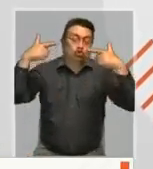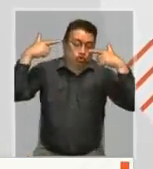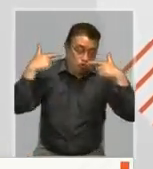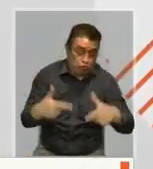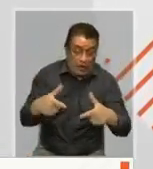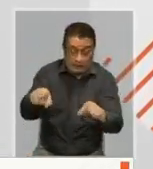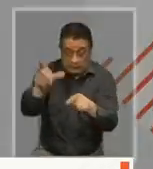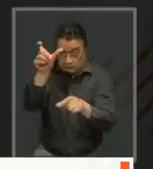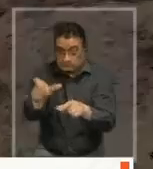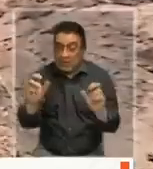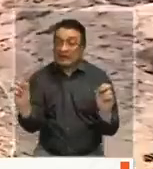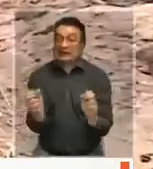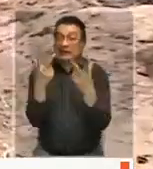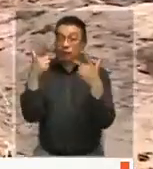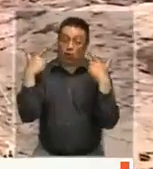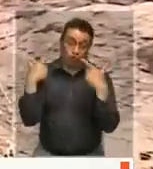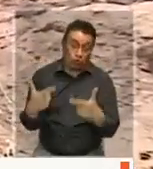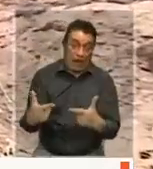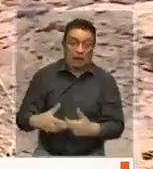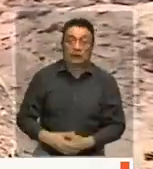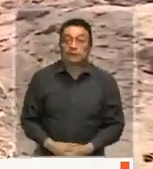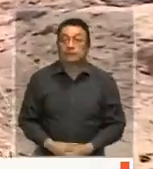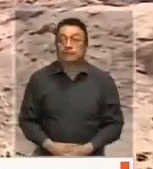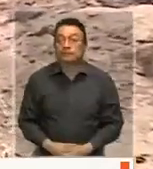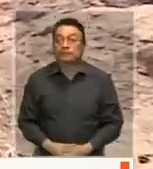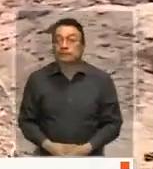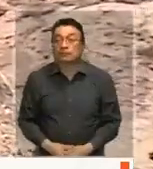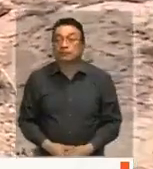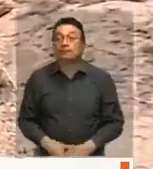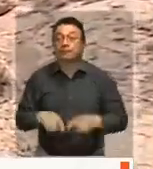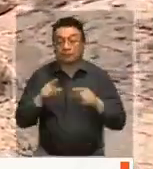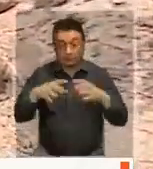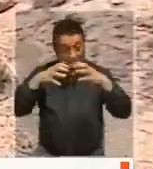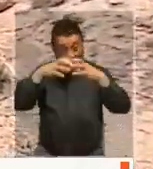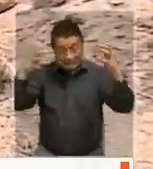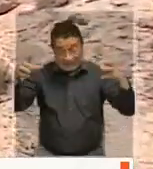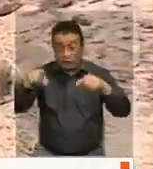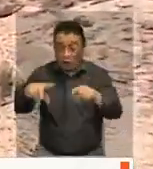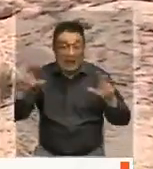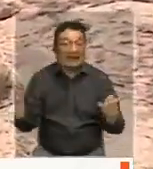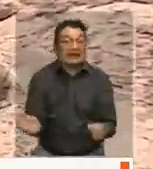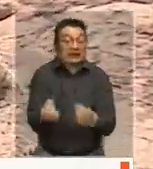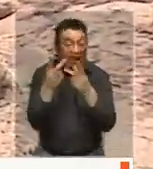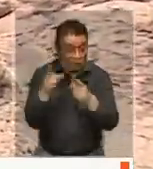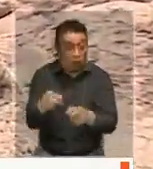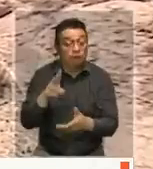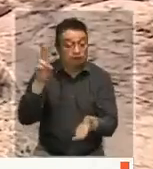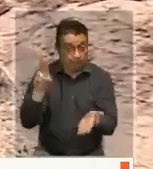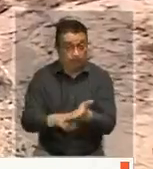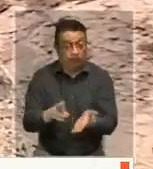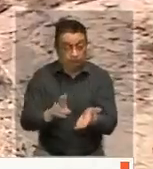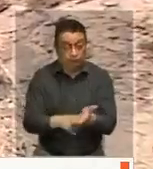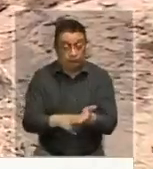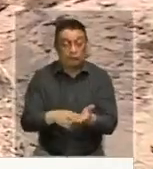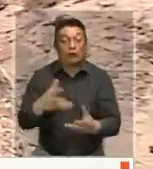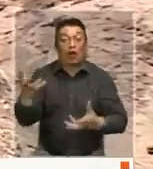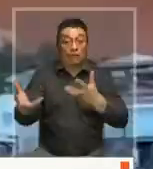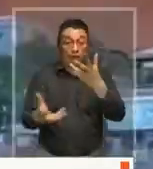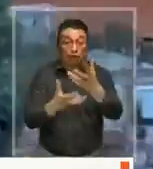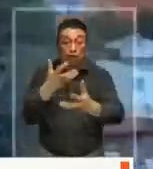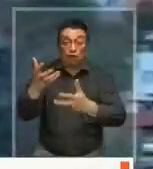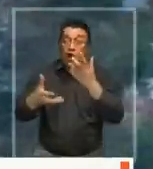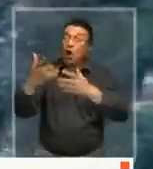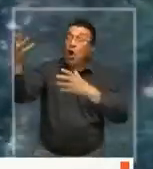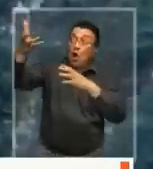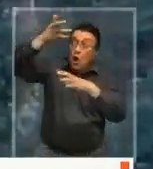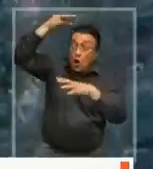salvó. Luego como el mismo cero lo salvó, honestamente, porque el fuego estaba arriba de su cabeza,